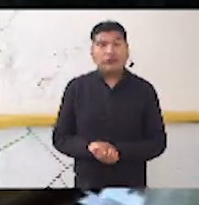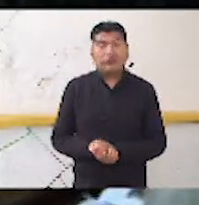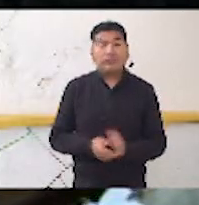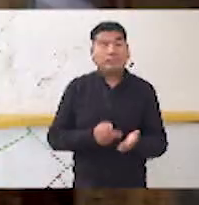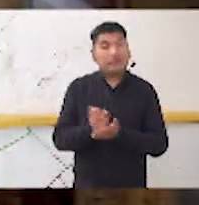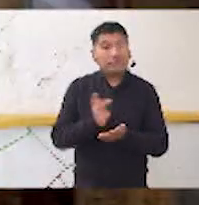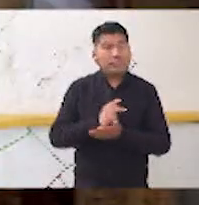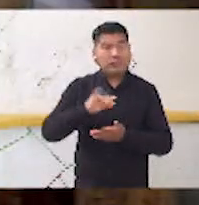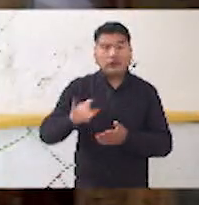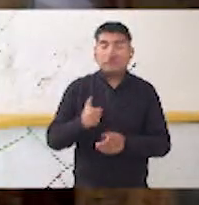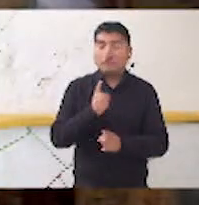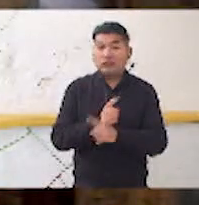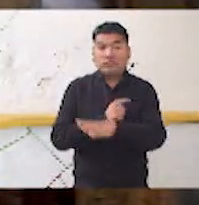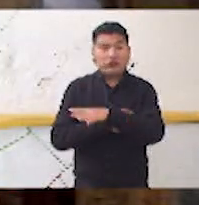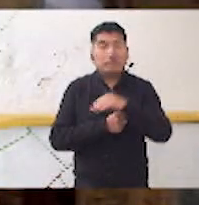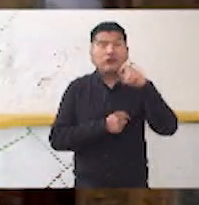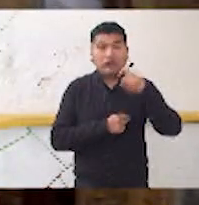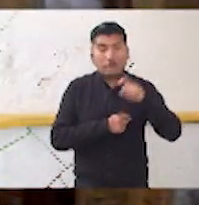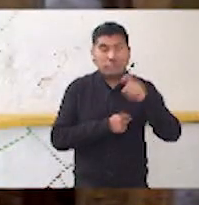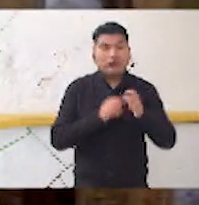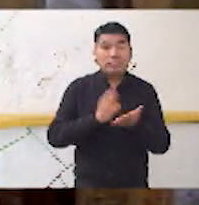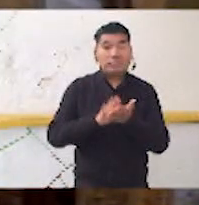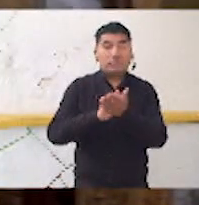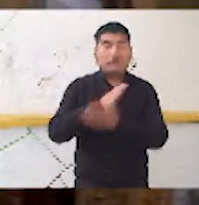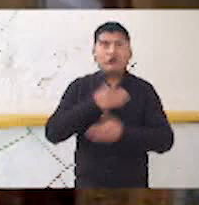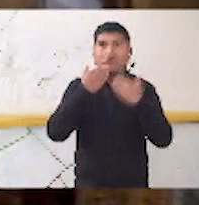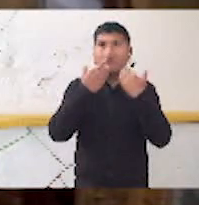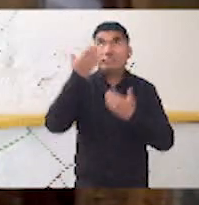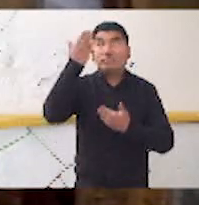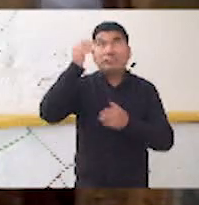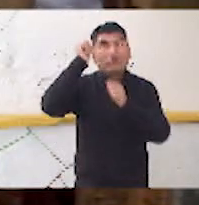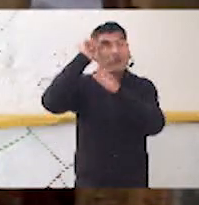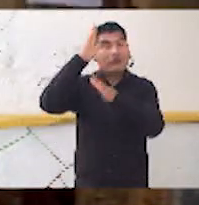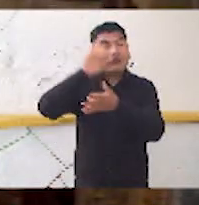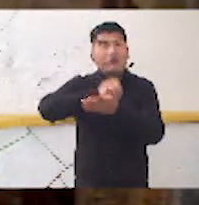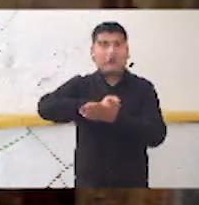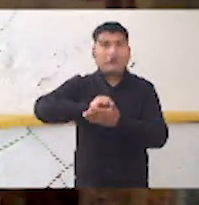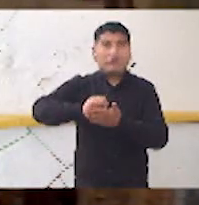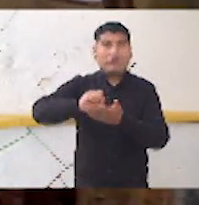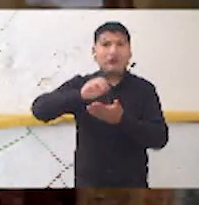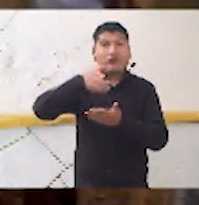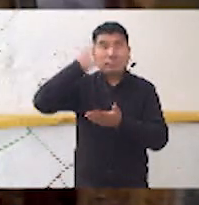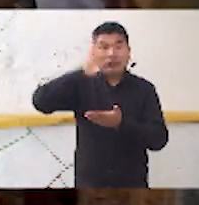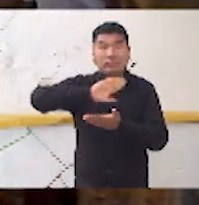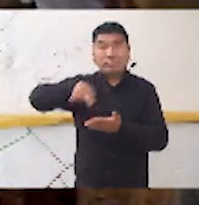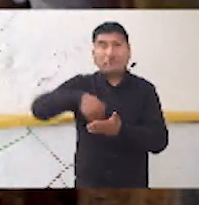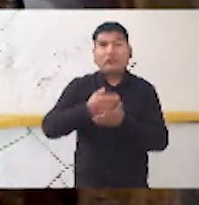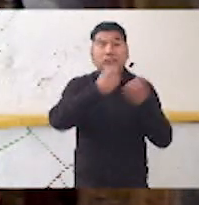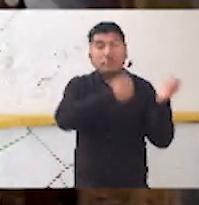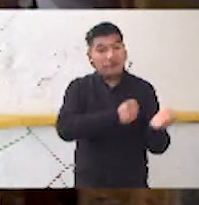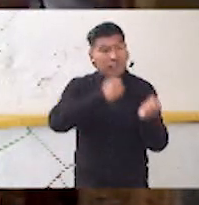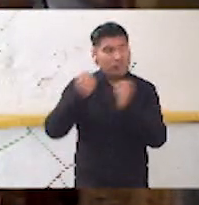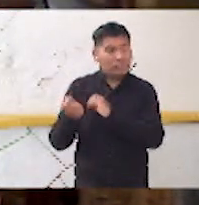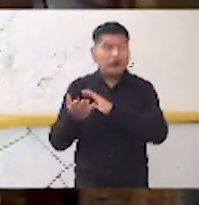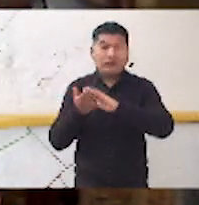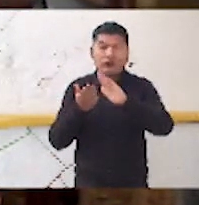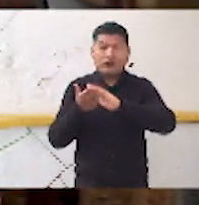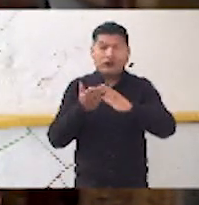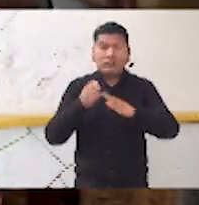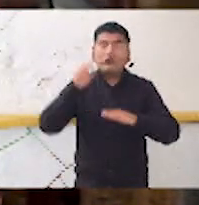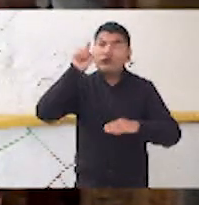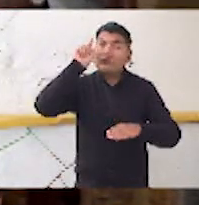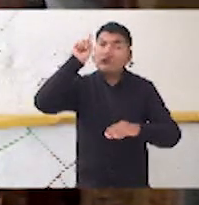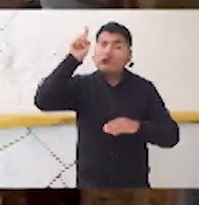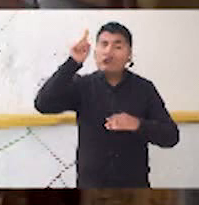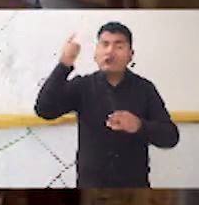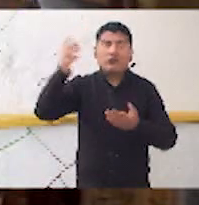Verdad, es justo y necesario alabarte y darte gracias, Padre Santo, Dios omnipotente y misericordioso, de quien